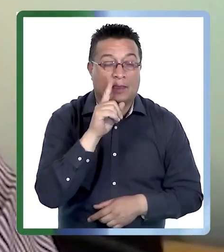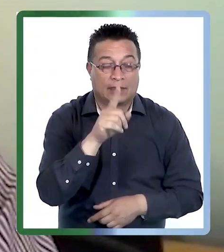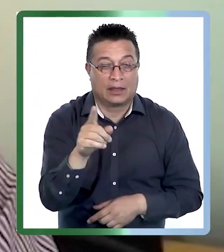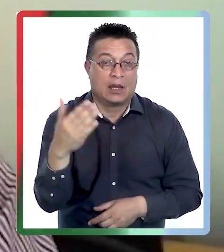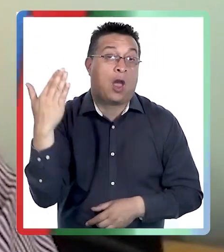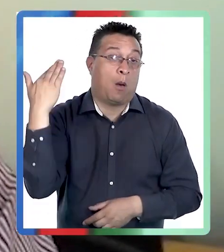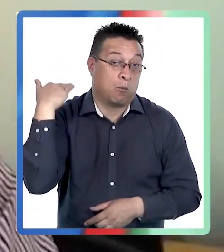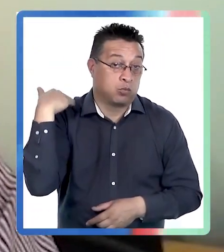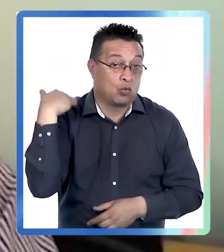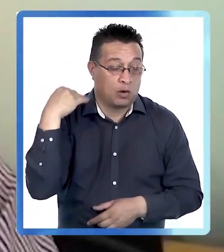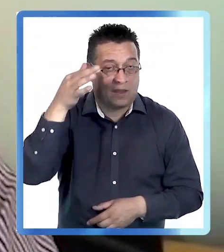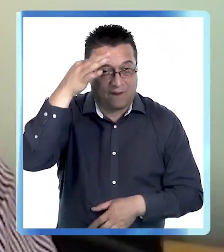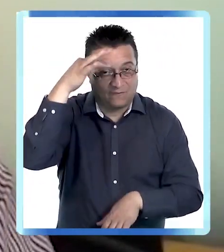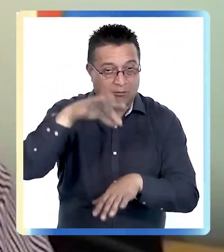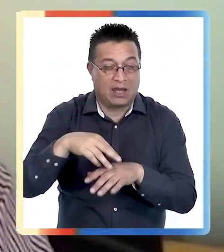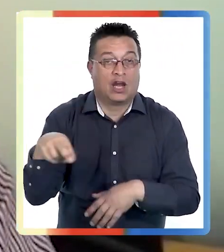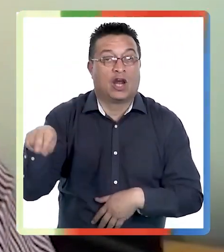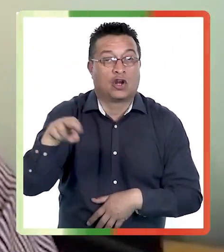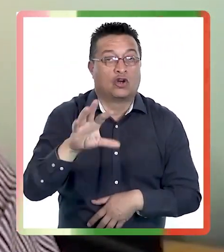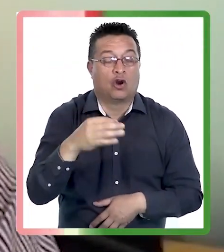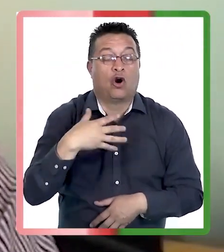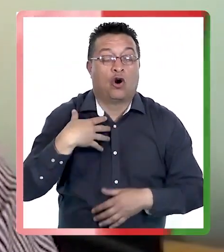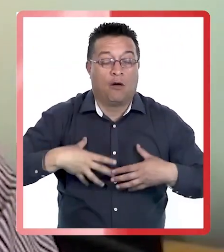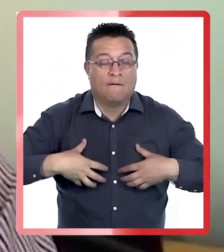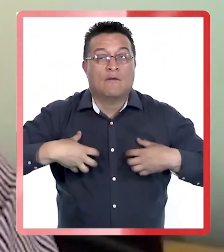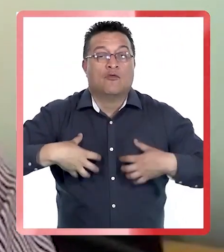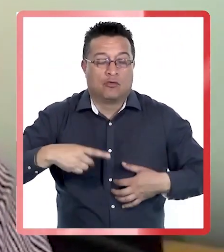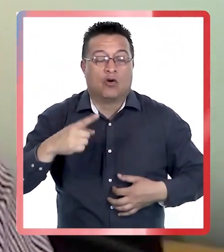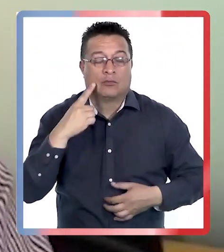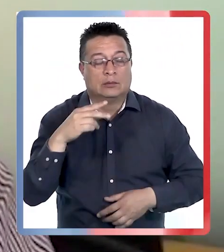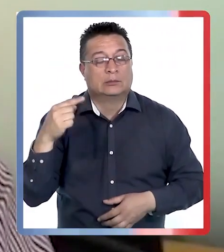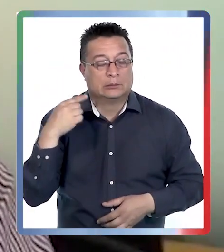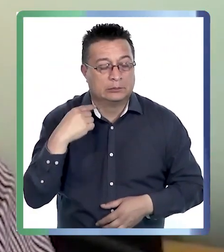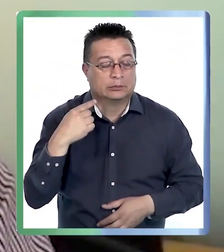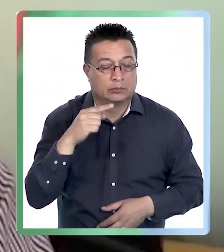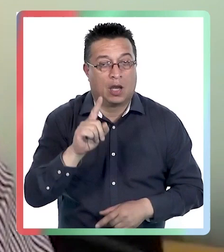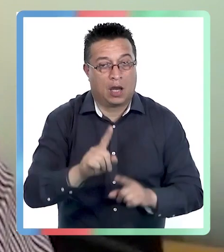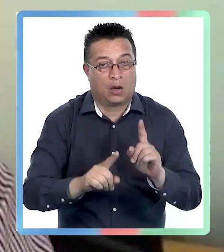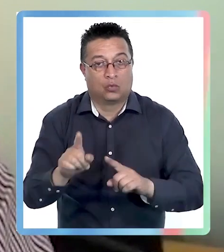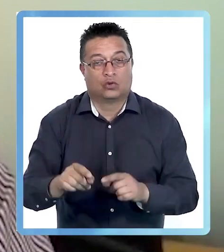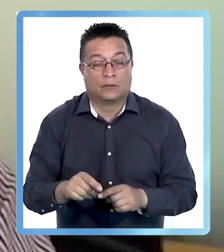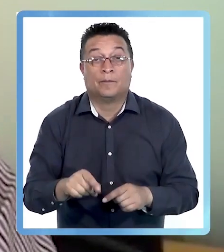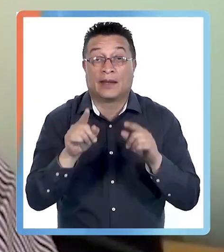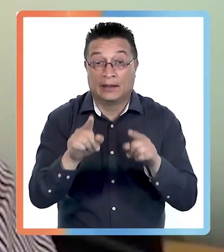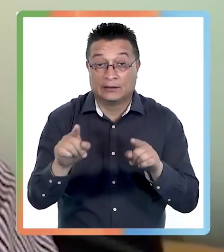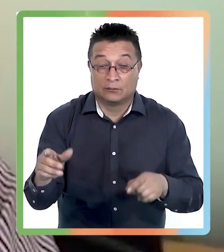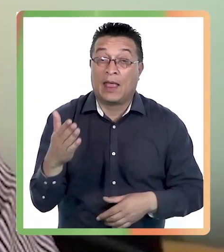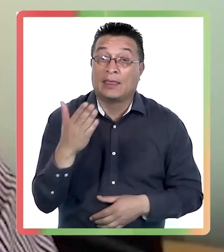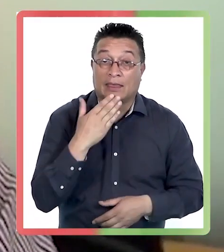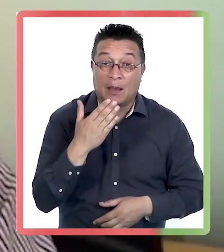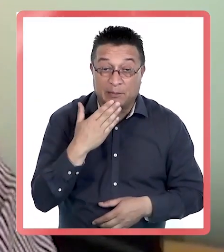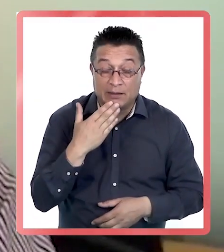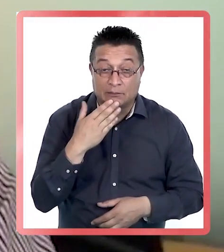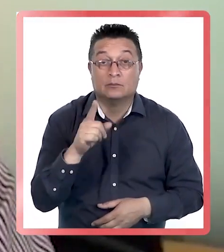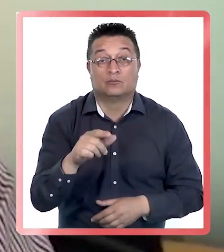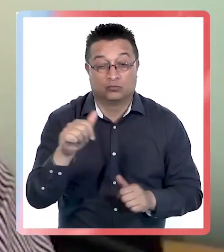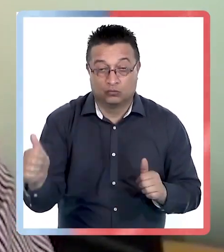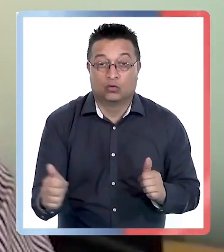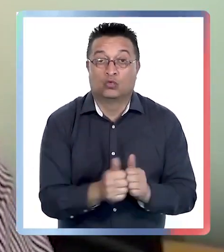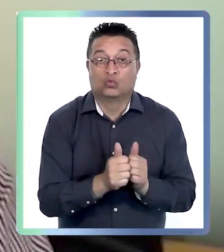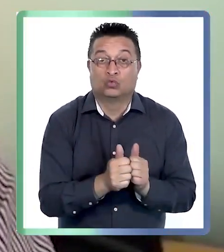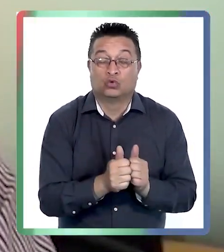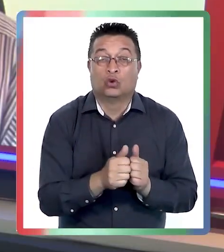tienen los pulmones, enfermedades crónicas o los bronquios con enfermedades crónicas. Eh, Esto también